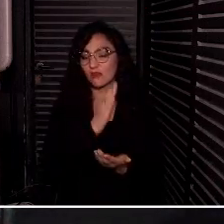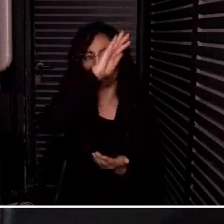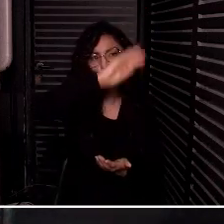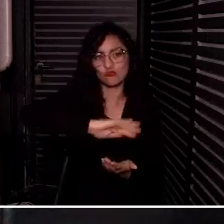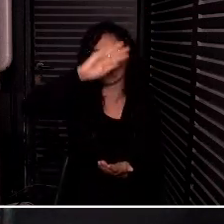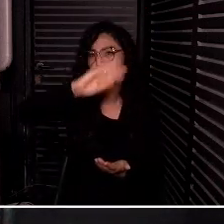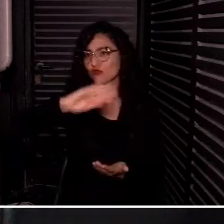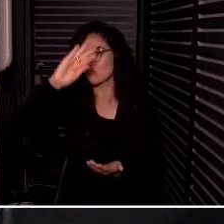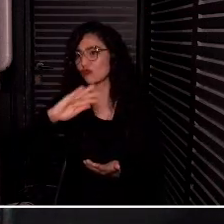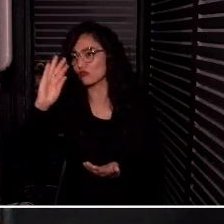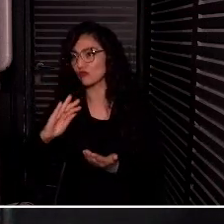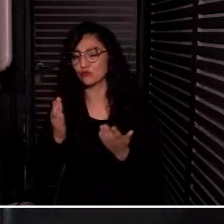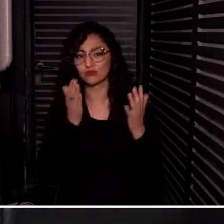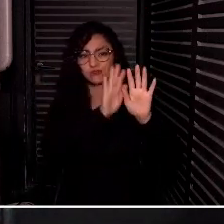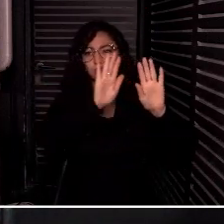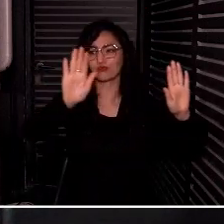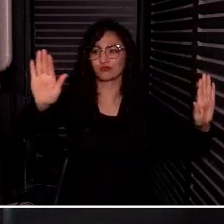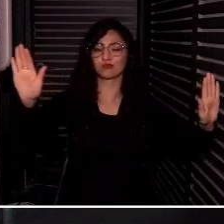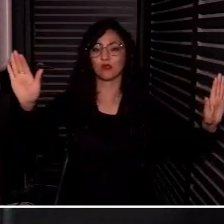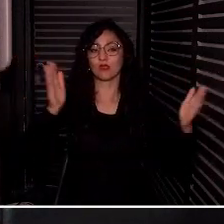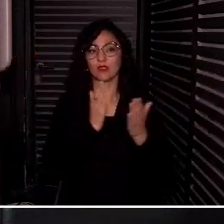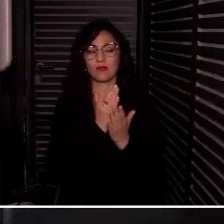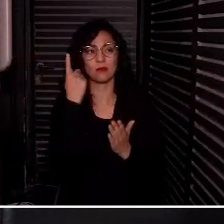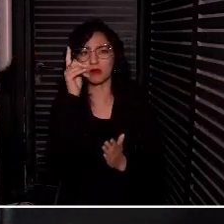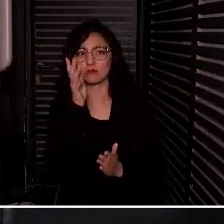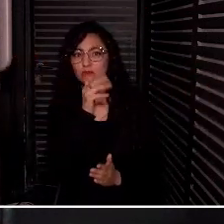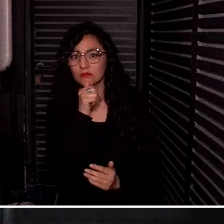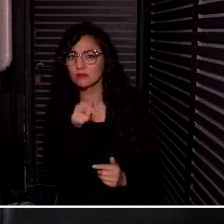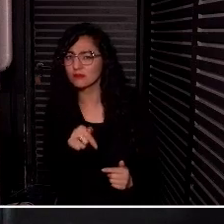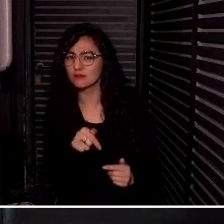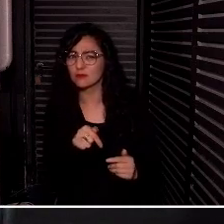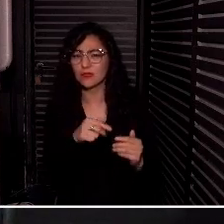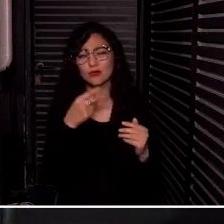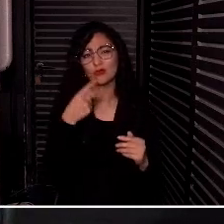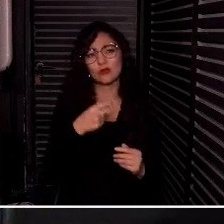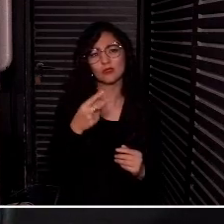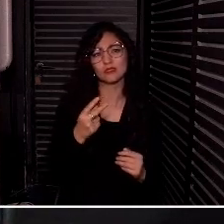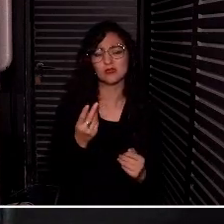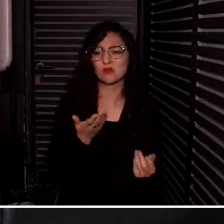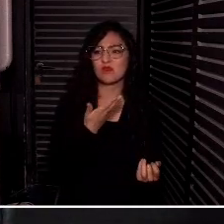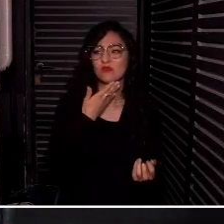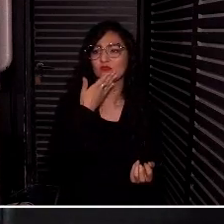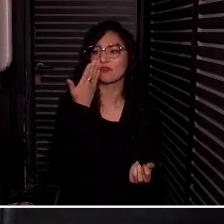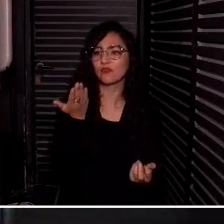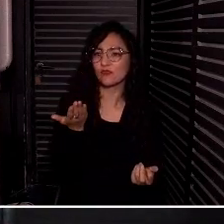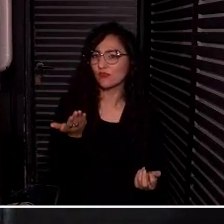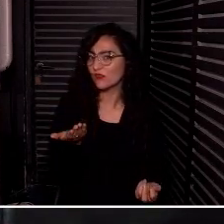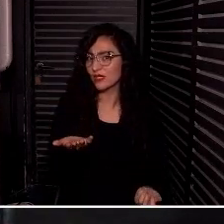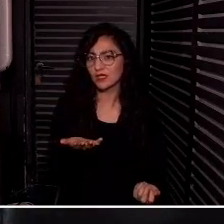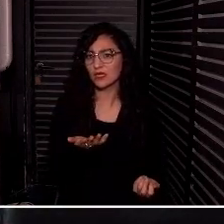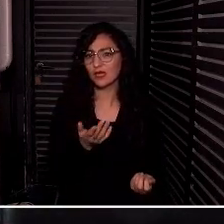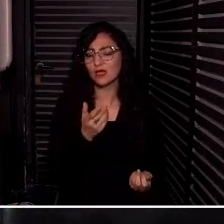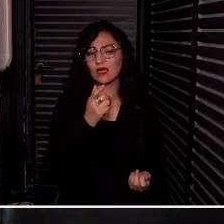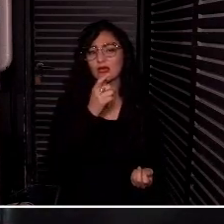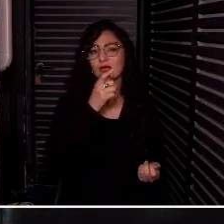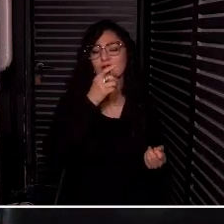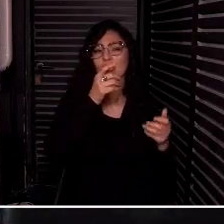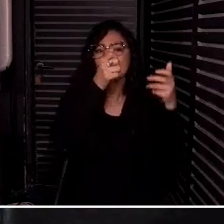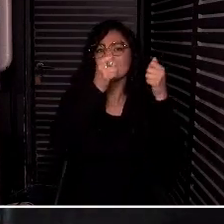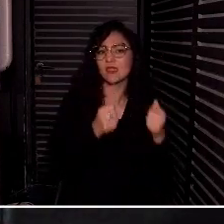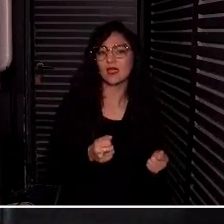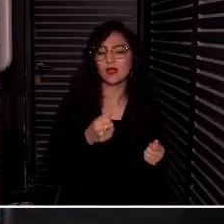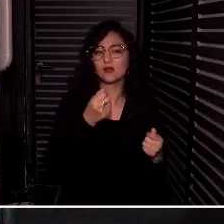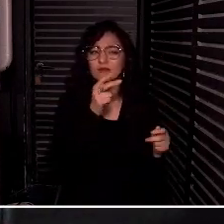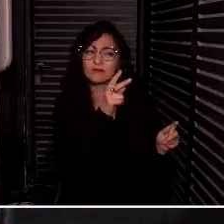y sí a m la verdad que me cuesta entender digamos una noticia frívola lun digamos tiene mezcla